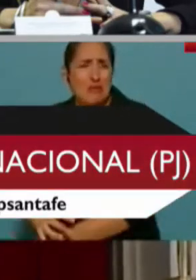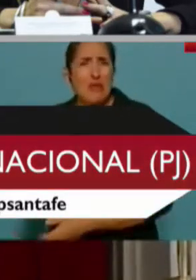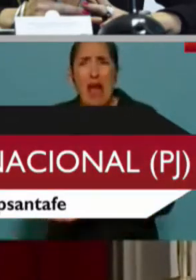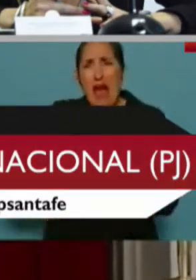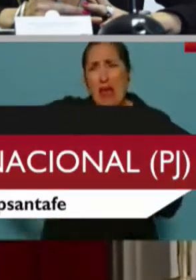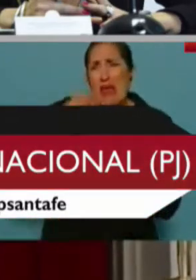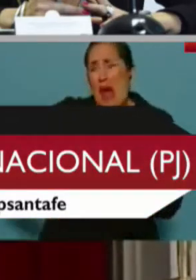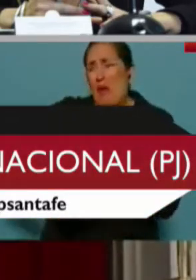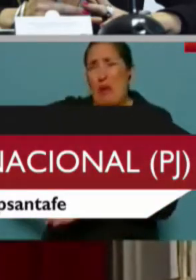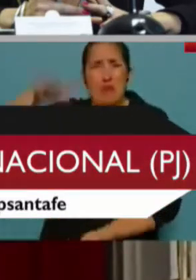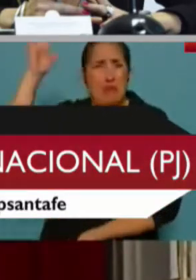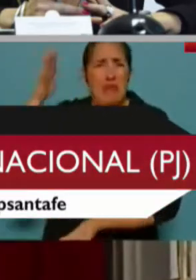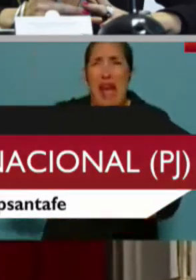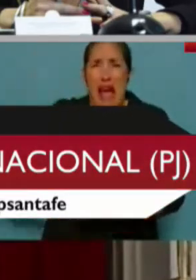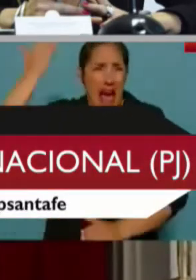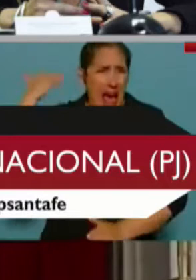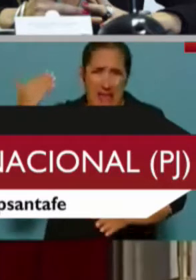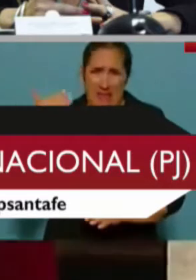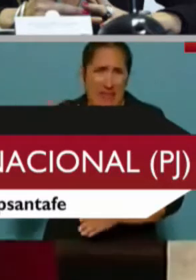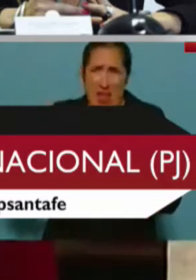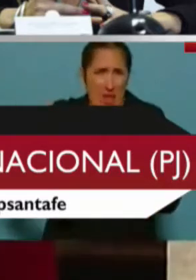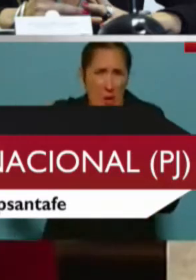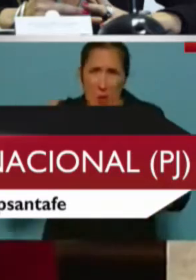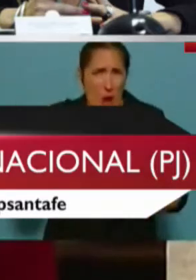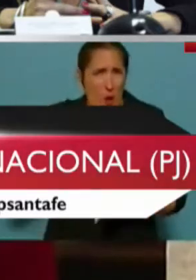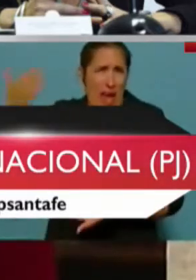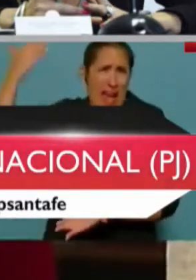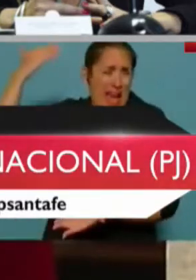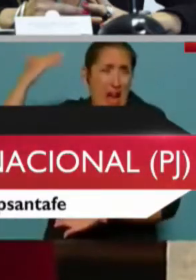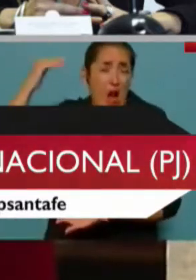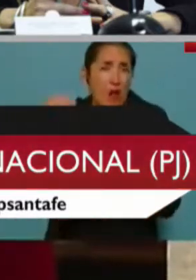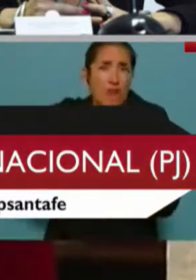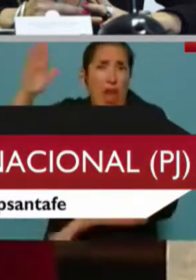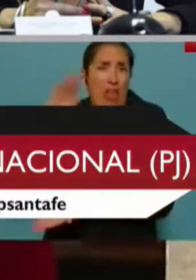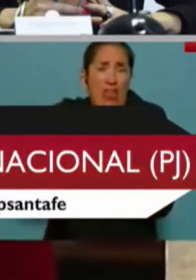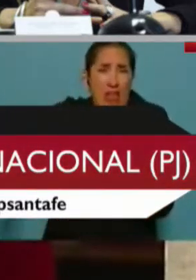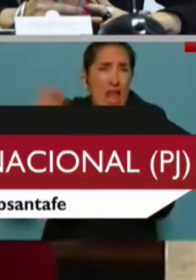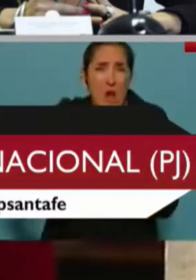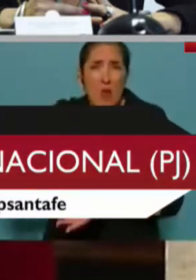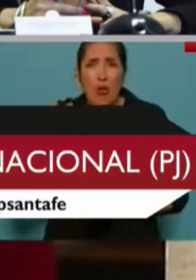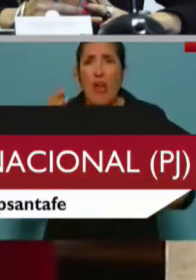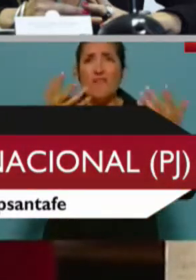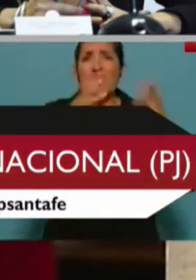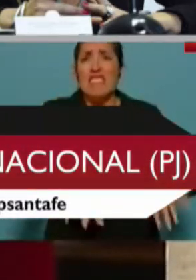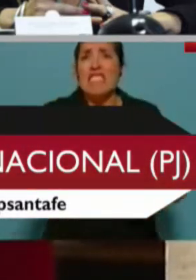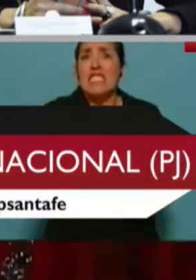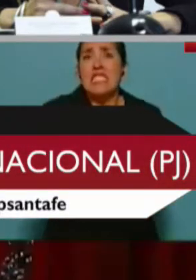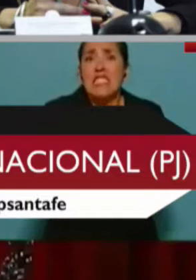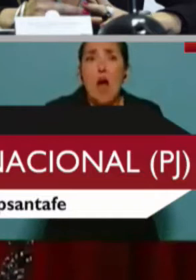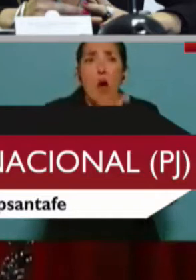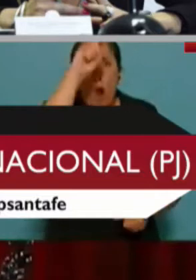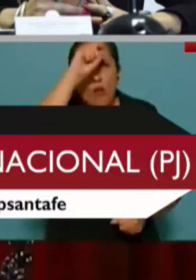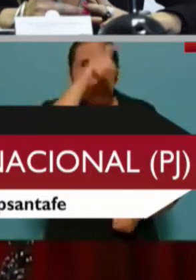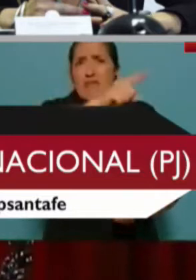y medianas empresas en el país. El presidente hizo una mención expresa de que ya se han reactivado